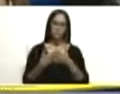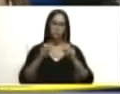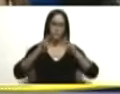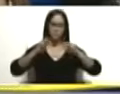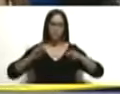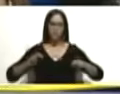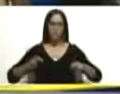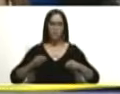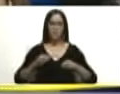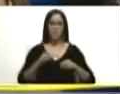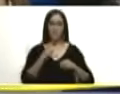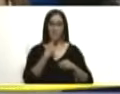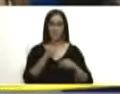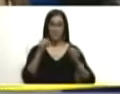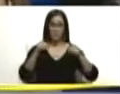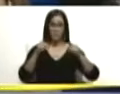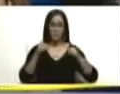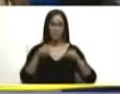embajador chino,